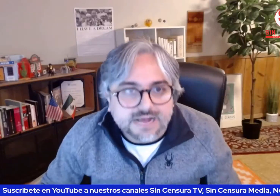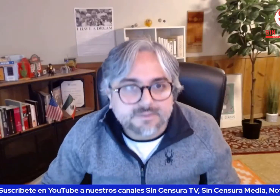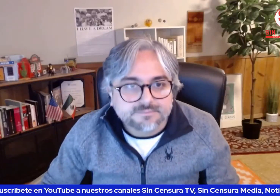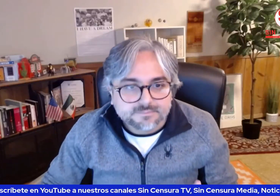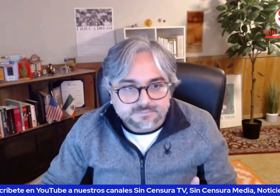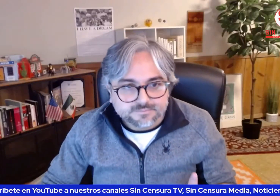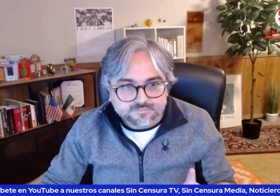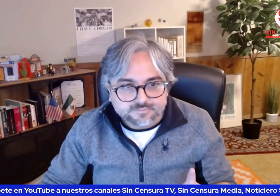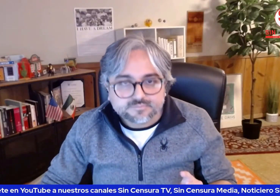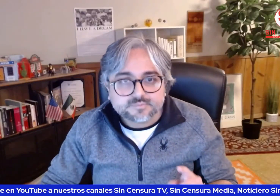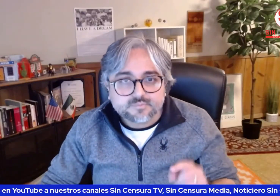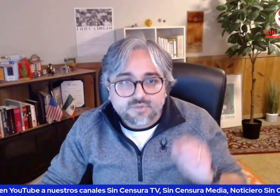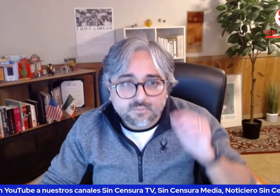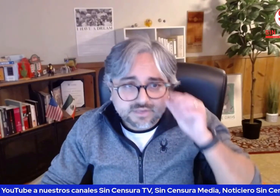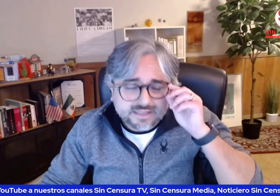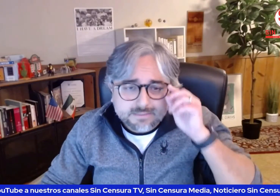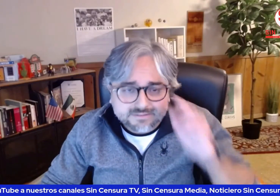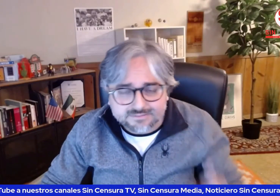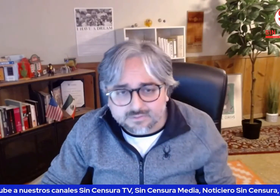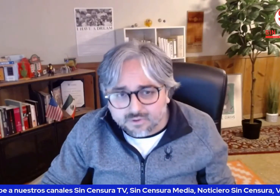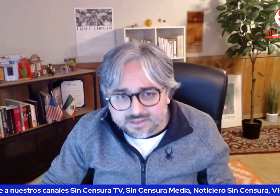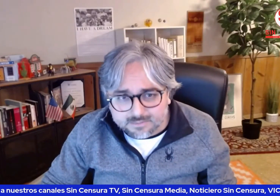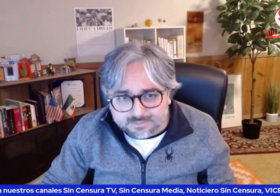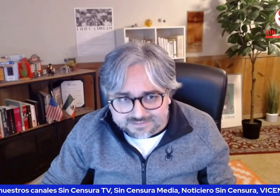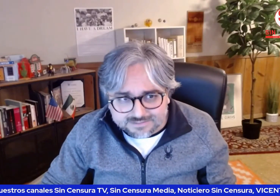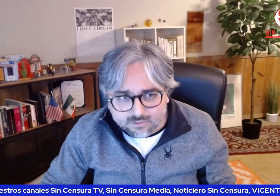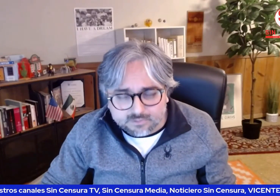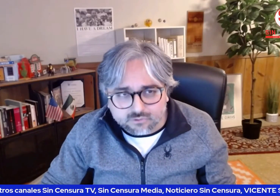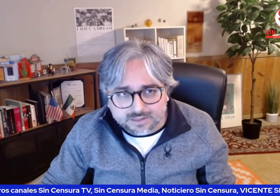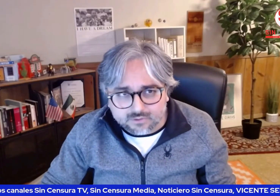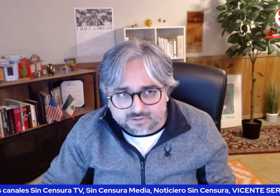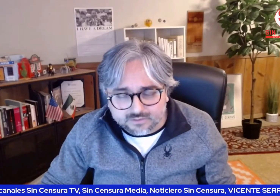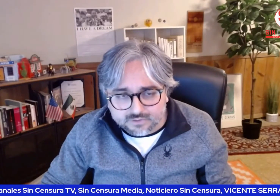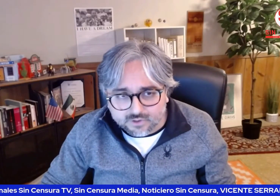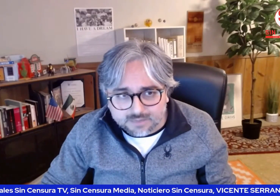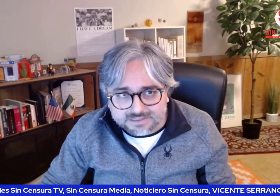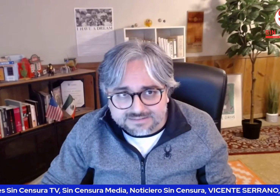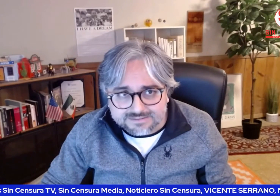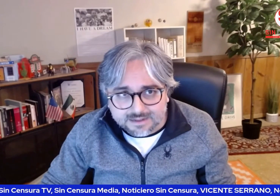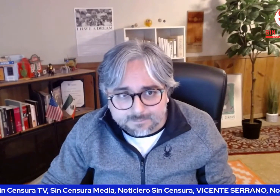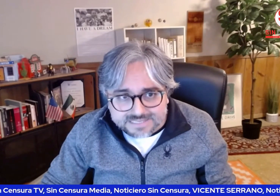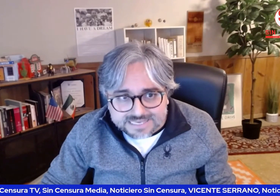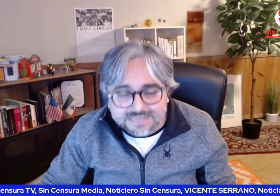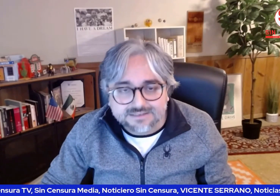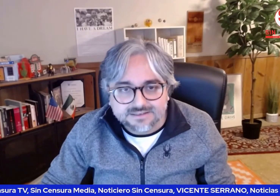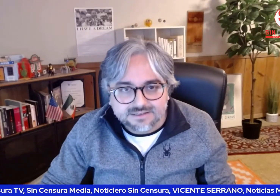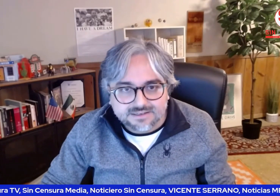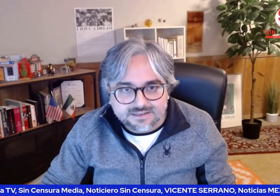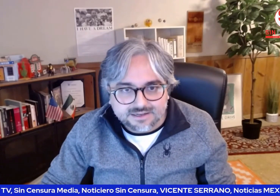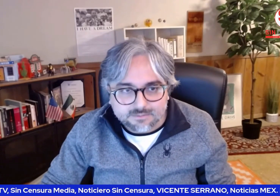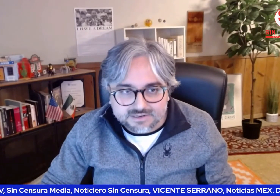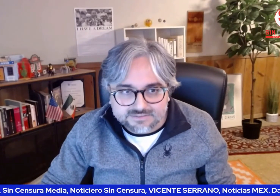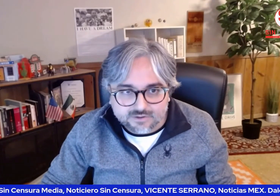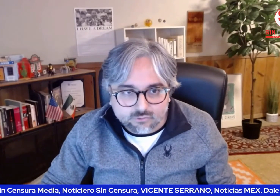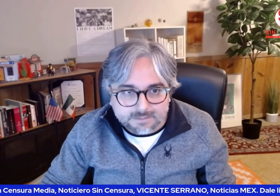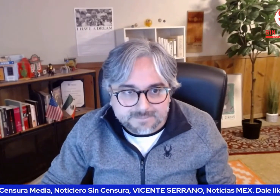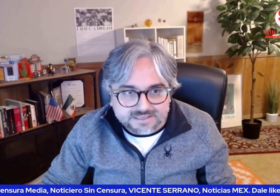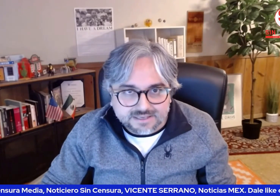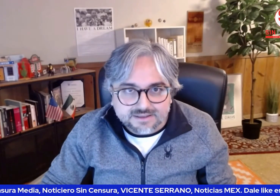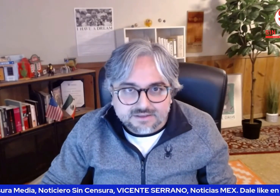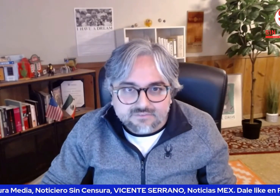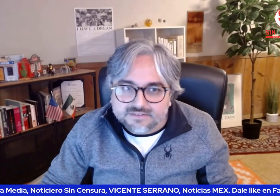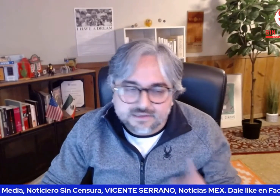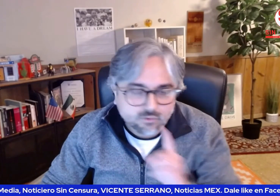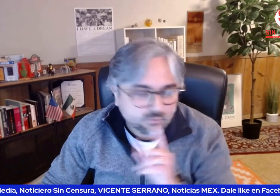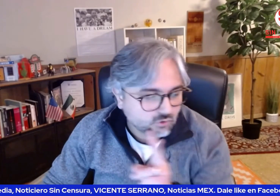nos grave, porque además hoy el presidente López Obrador se refirió a la ministra Piña, a la ministra Norma